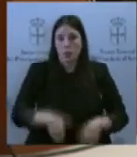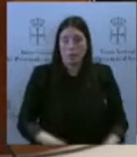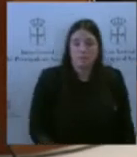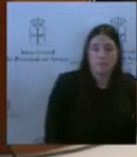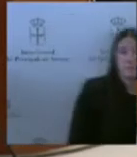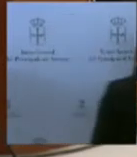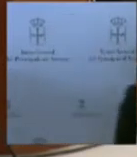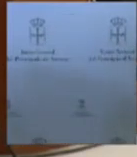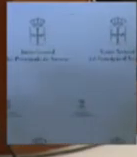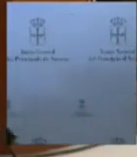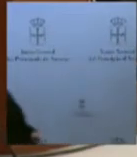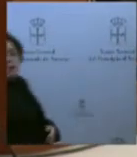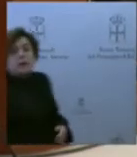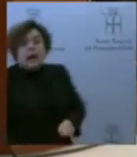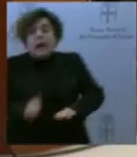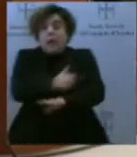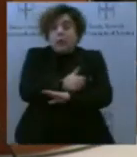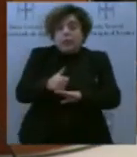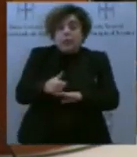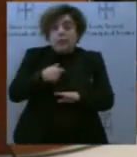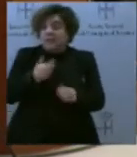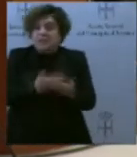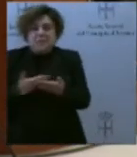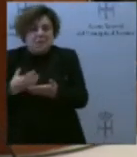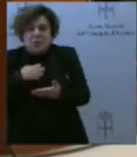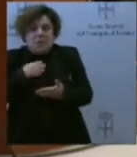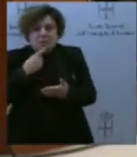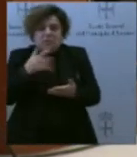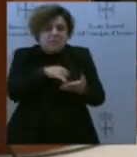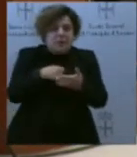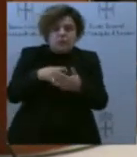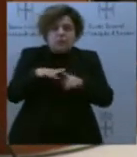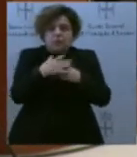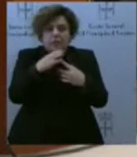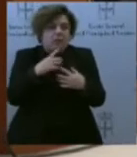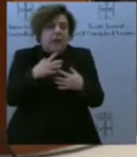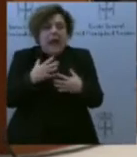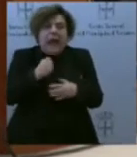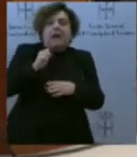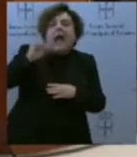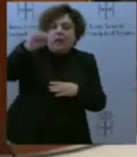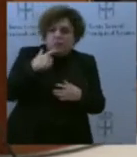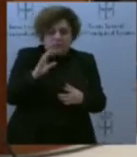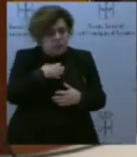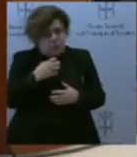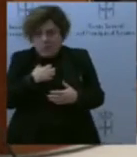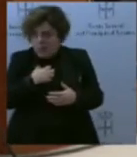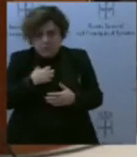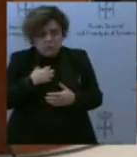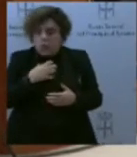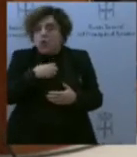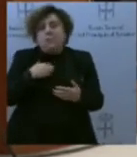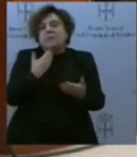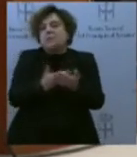y padece penurias y dificultades que sean héroes ni heroínas. No podemos reclamar una activación permanente a persones que ven